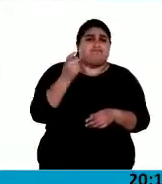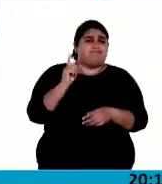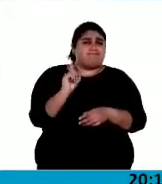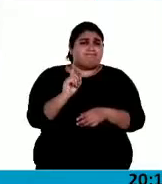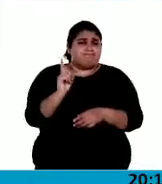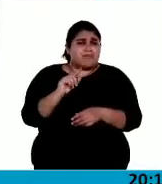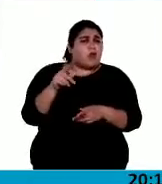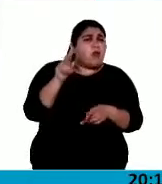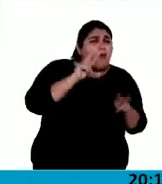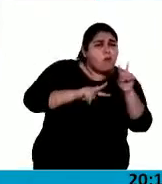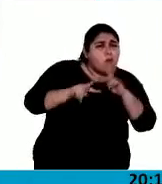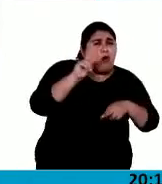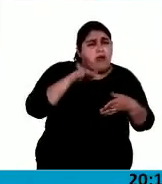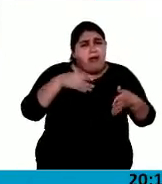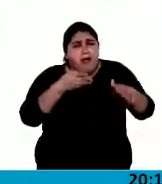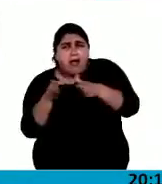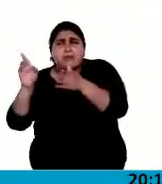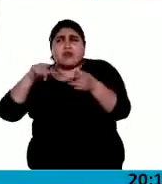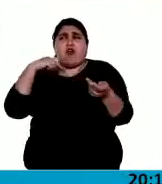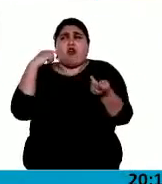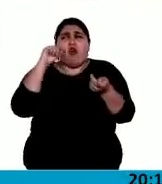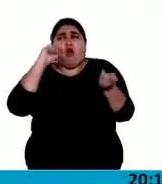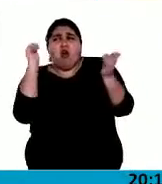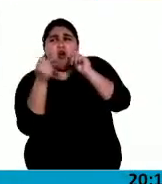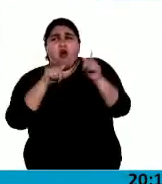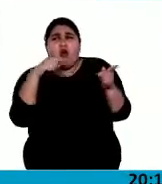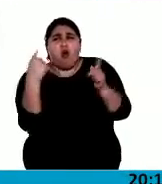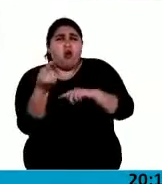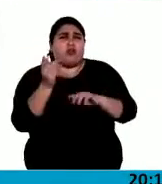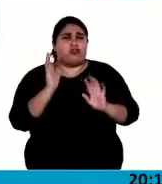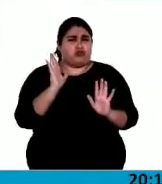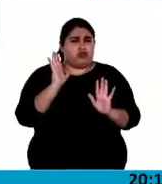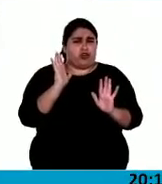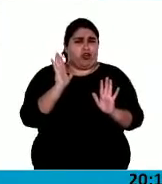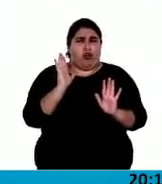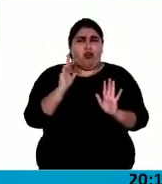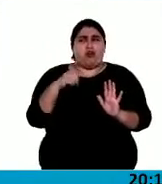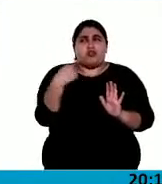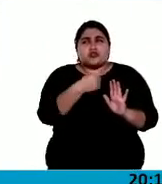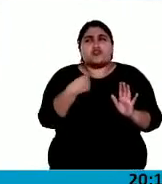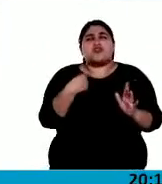rumbo, parece que vamos directo a chocar con la montaña y no importa, seguimos igual.